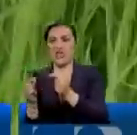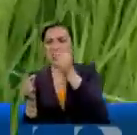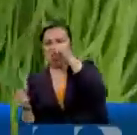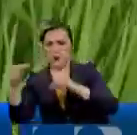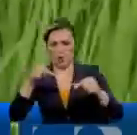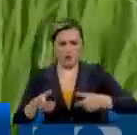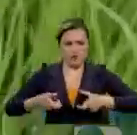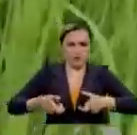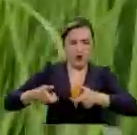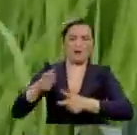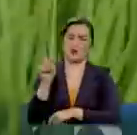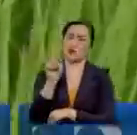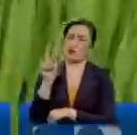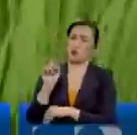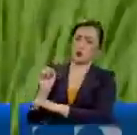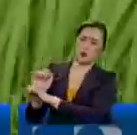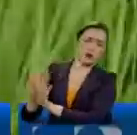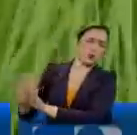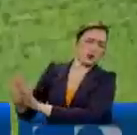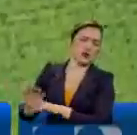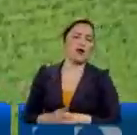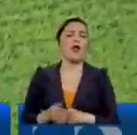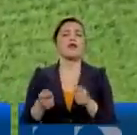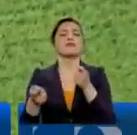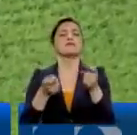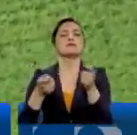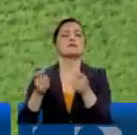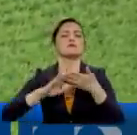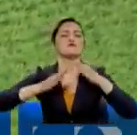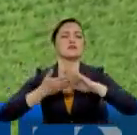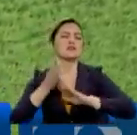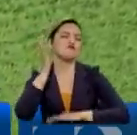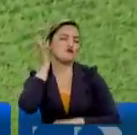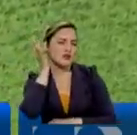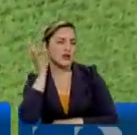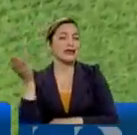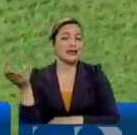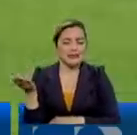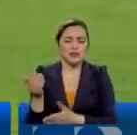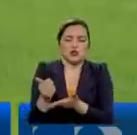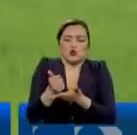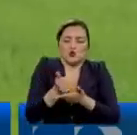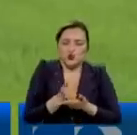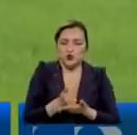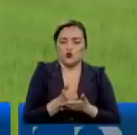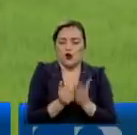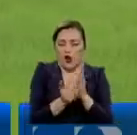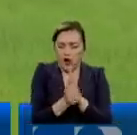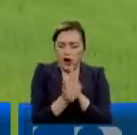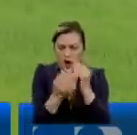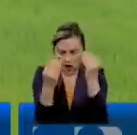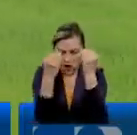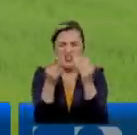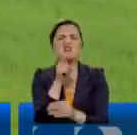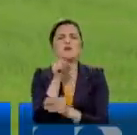Se trata de Francisca Castro, quien es dirigente comunitaria. La mujer habla de los beneficios obtenidos luego de las capacitaciones que le